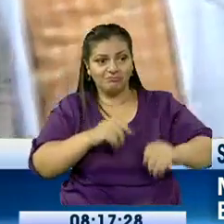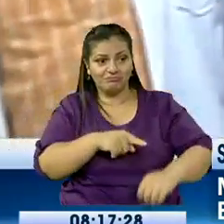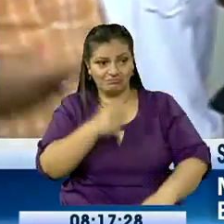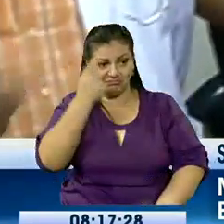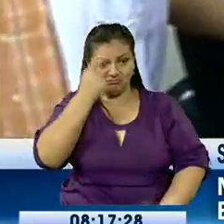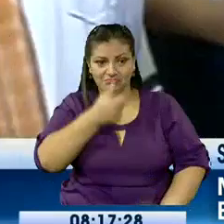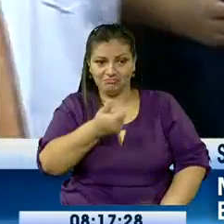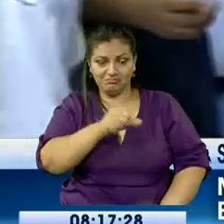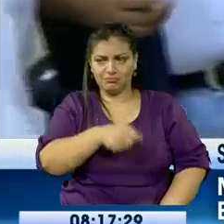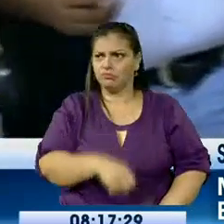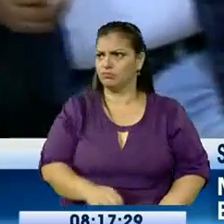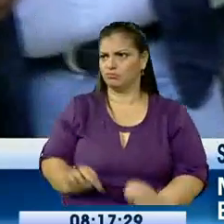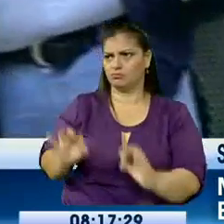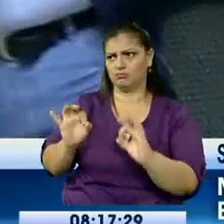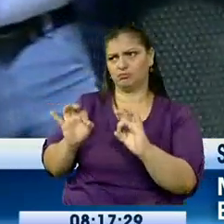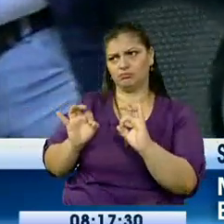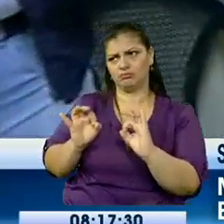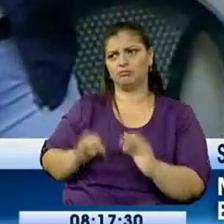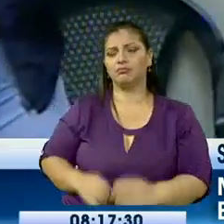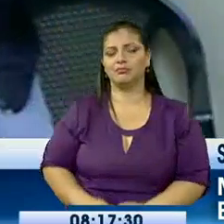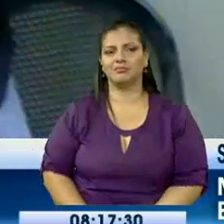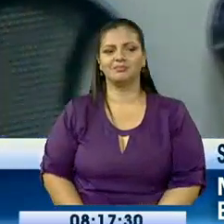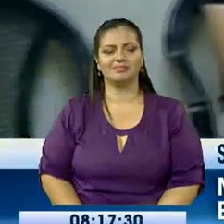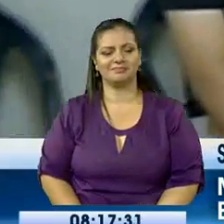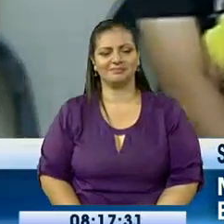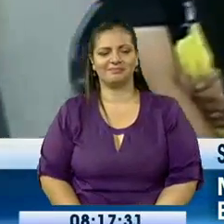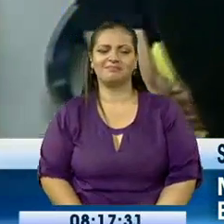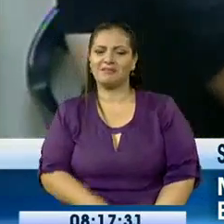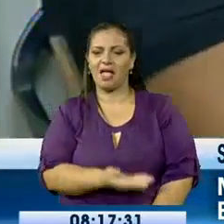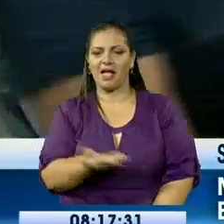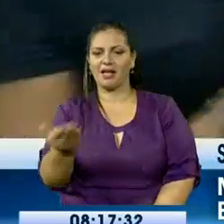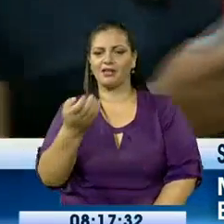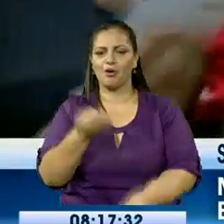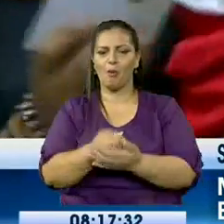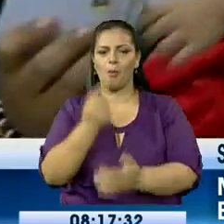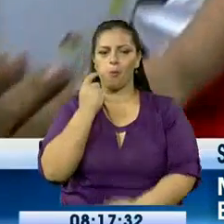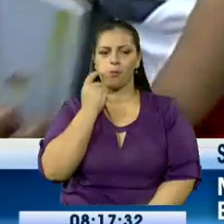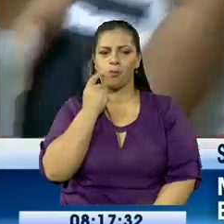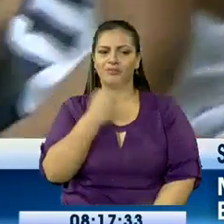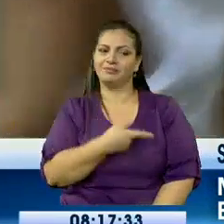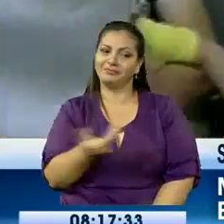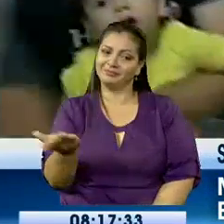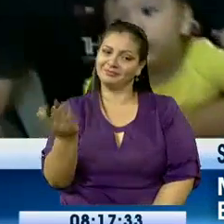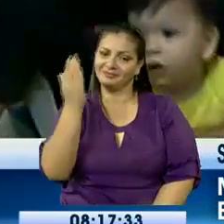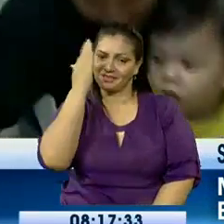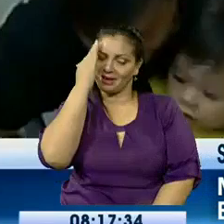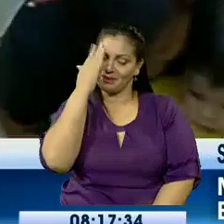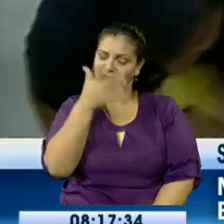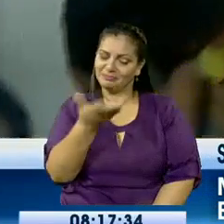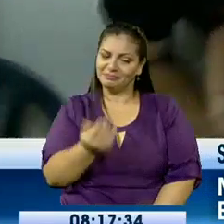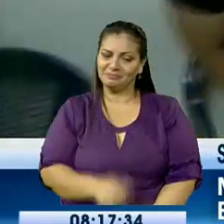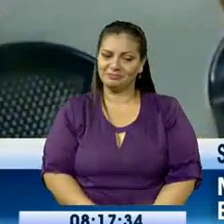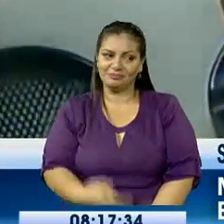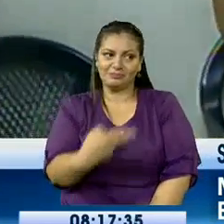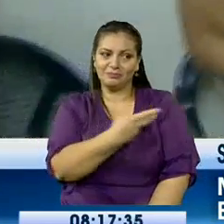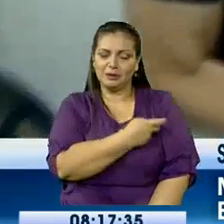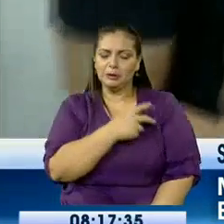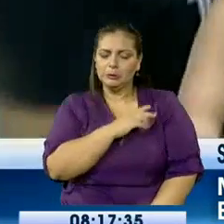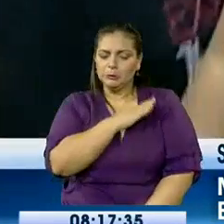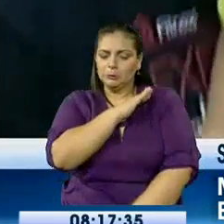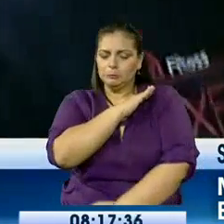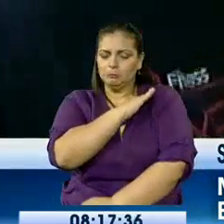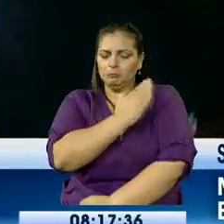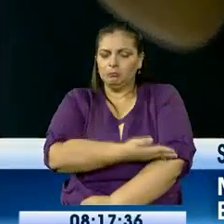Porque se lo merece. Bien, toca el próximo padre de familia con su pequeño que también va a ser vacunado en este